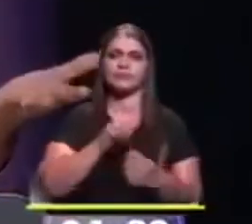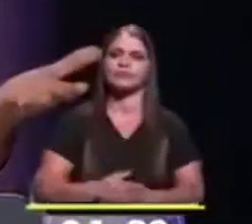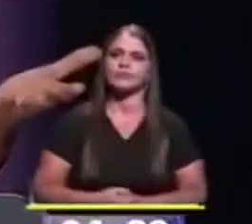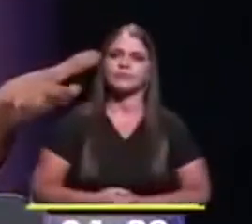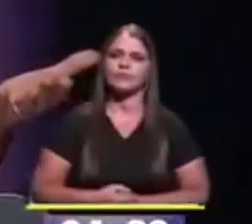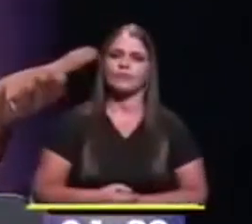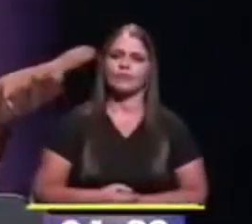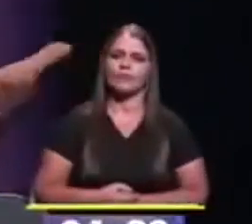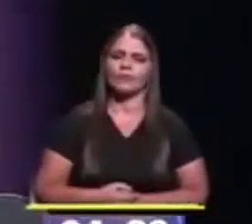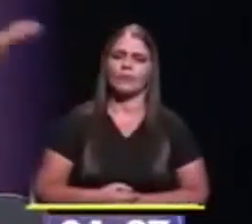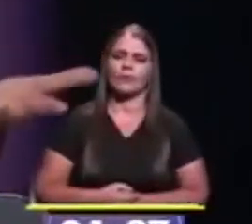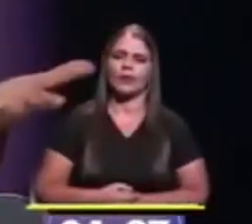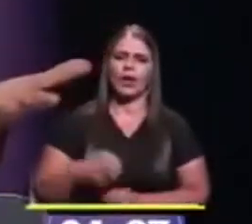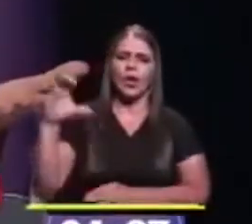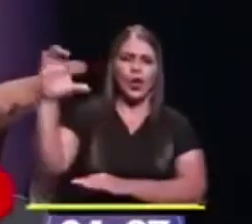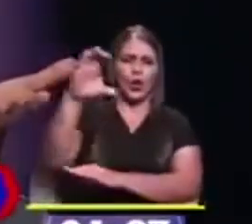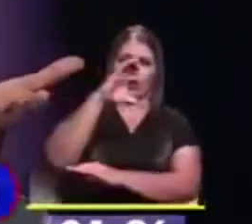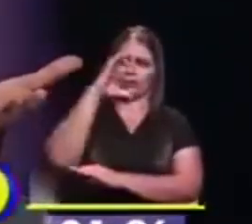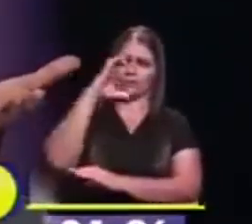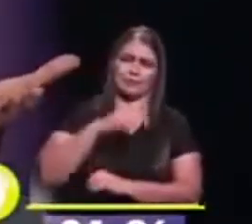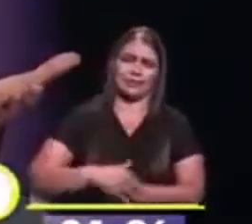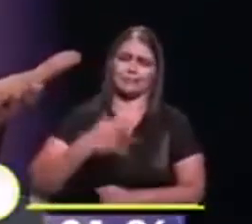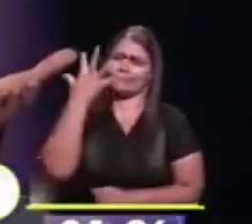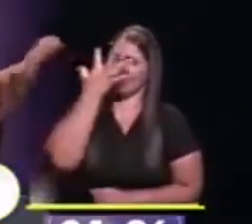Colombia es rica, Colombia es linda.